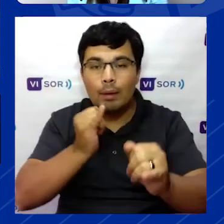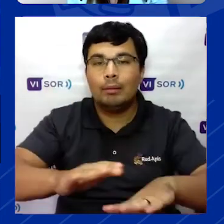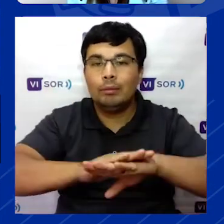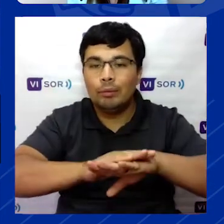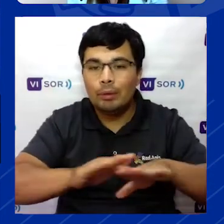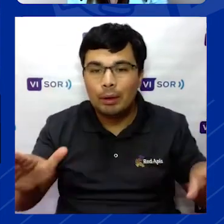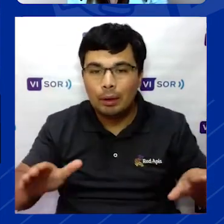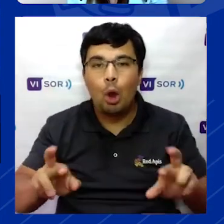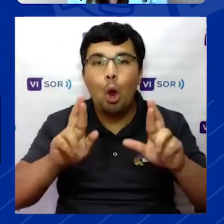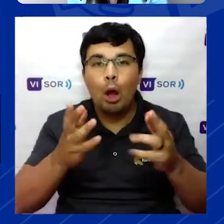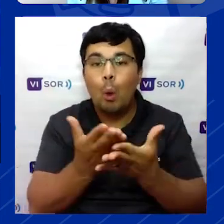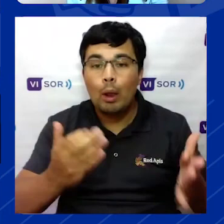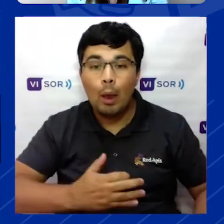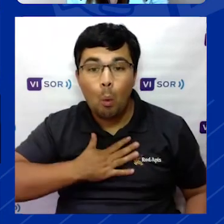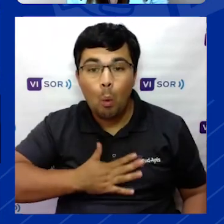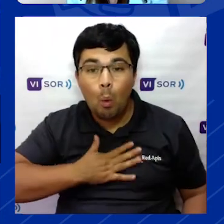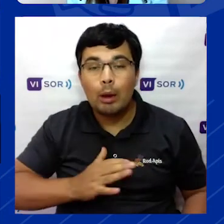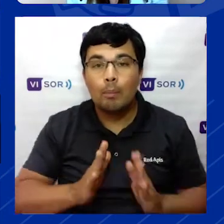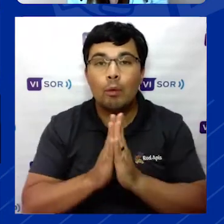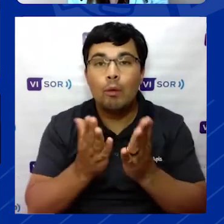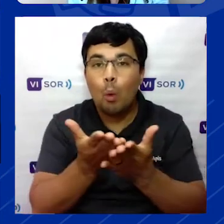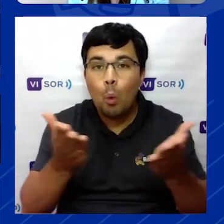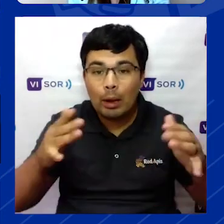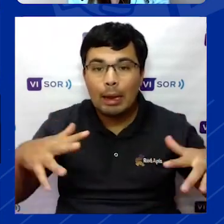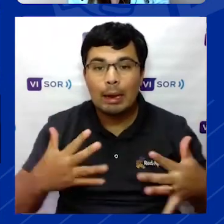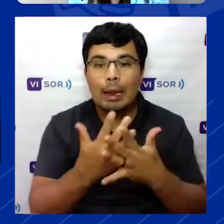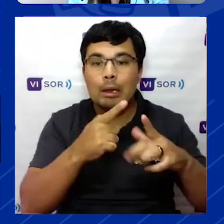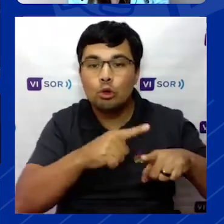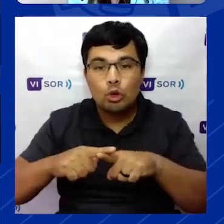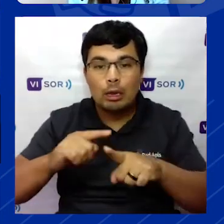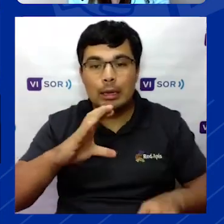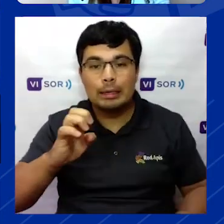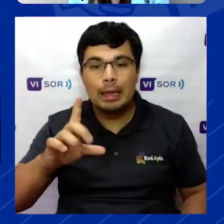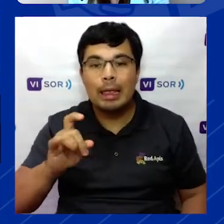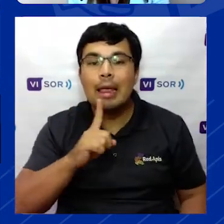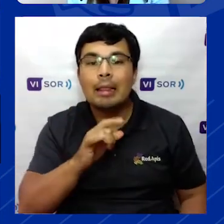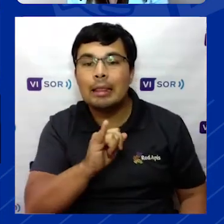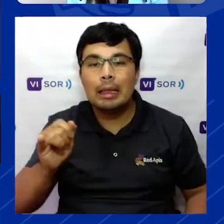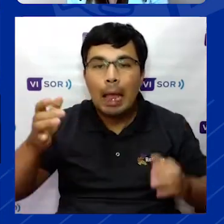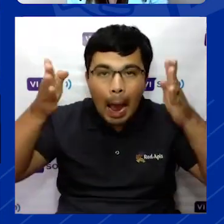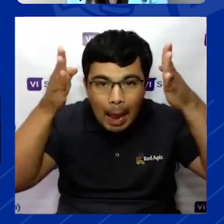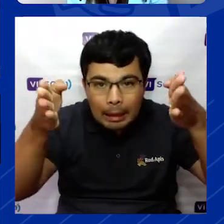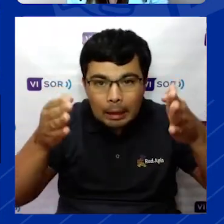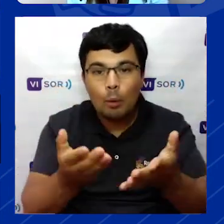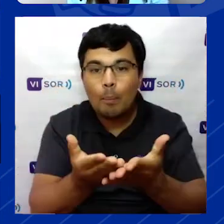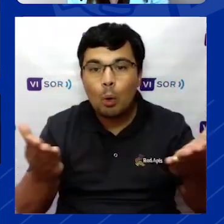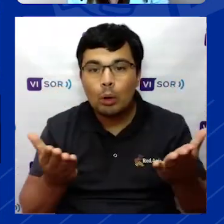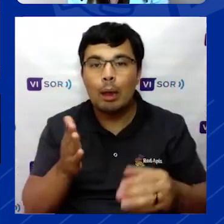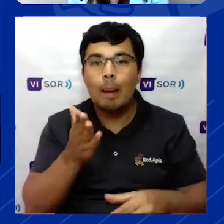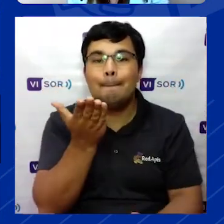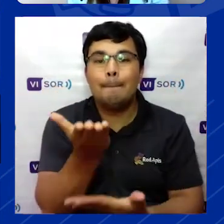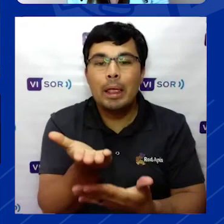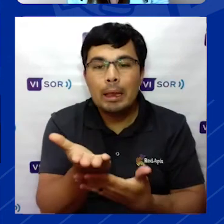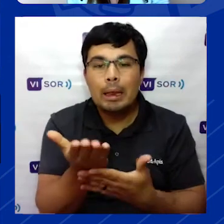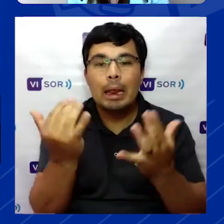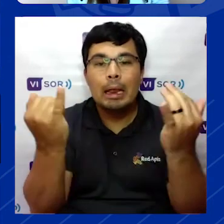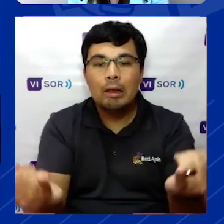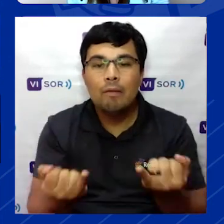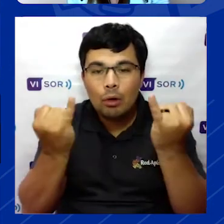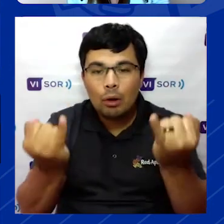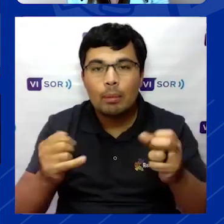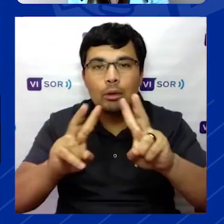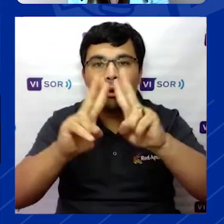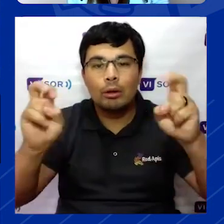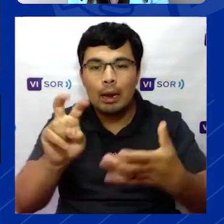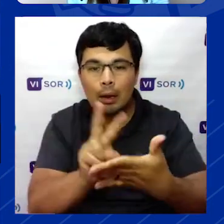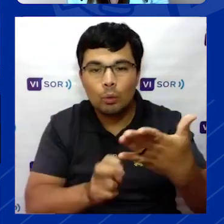gustado y estén atentos a nuestras redes sociales, a las de CEDETI, para mayor información sobre lectura fácil y otros temas que puedan